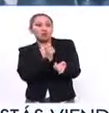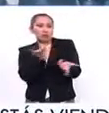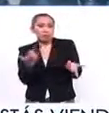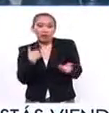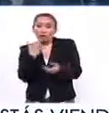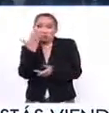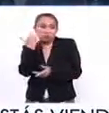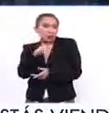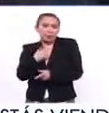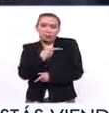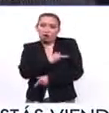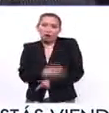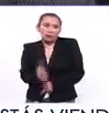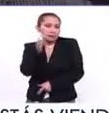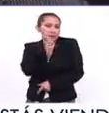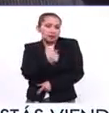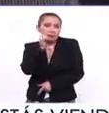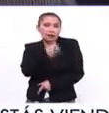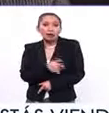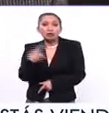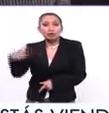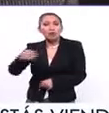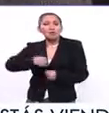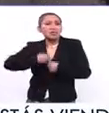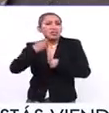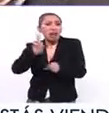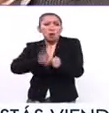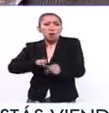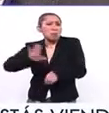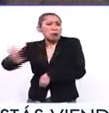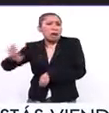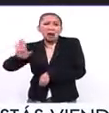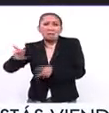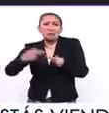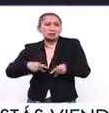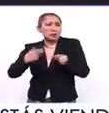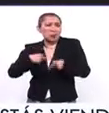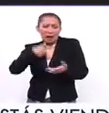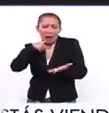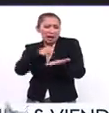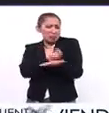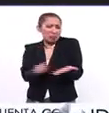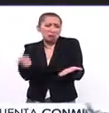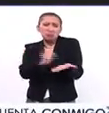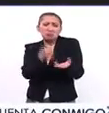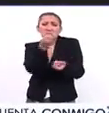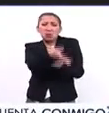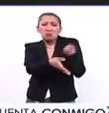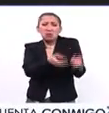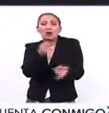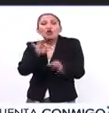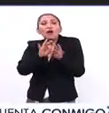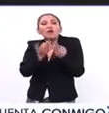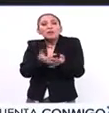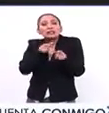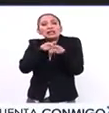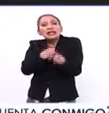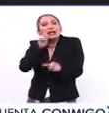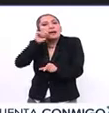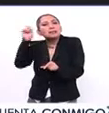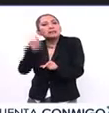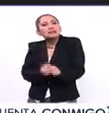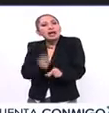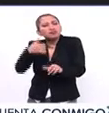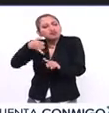dinero porque yo, como sabes, siempre estoy pobre. La vida cotidiana. La vida cotidiana, o sea, para ellos yo creo que fue una manera de continuar una